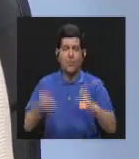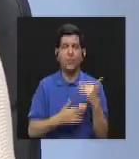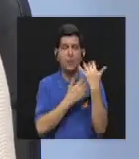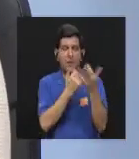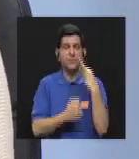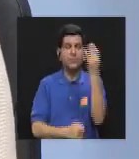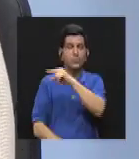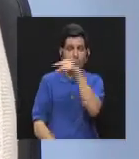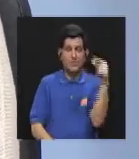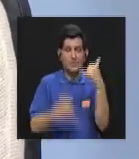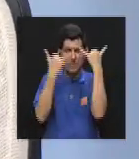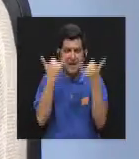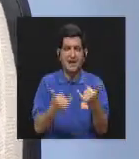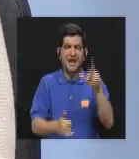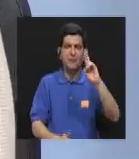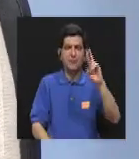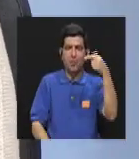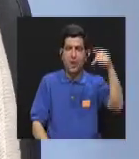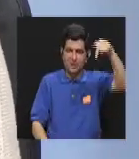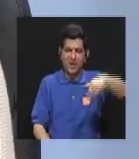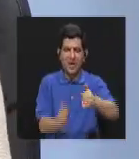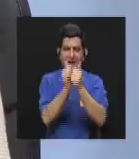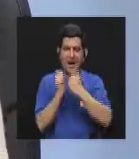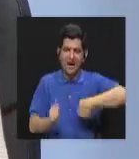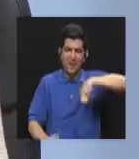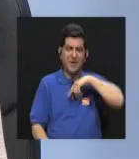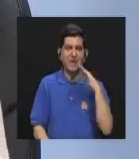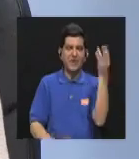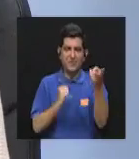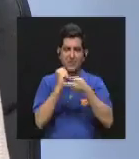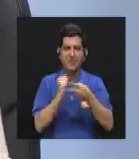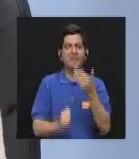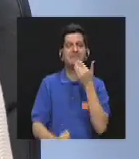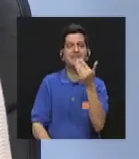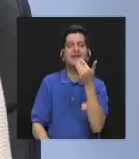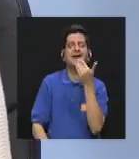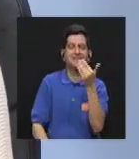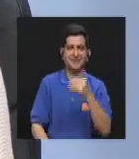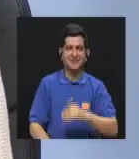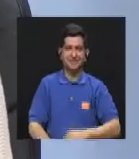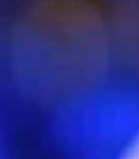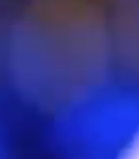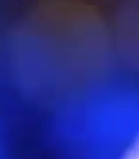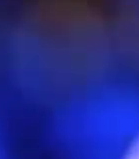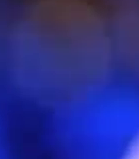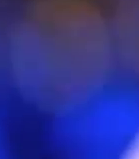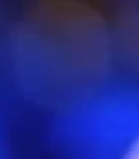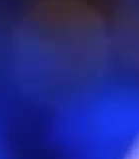Cinemateca. Los esperamos la próxima semana ya con Roberto García aquí con nosotros en la próxima edición. Muchas gracias.